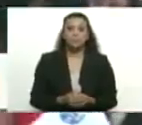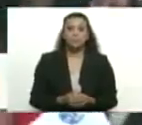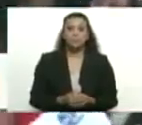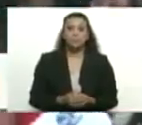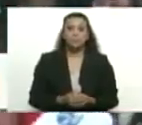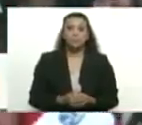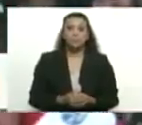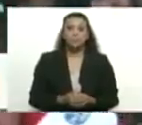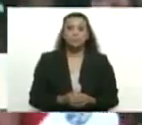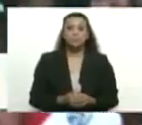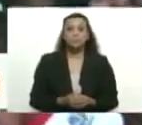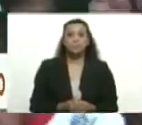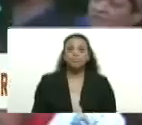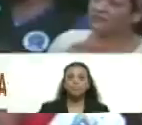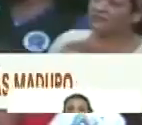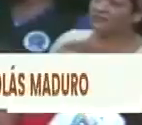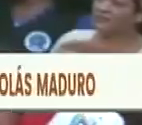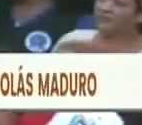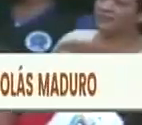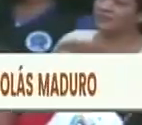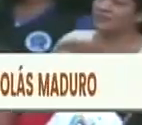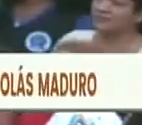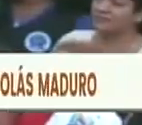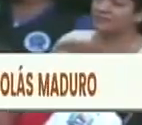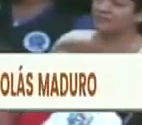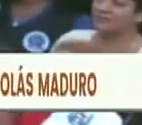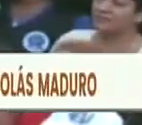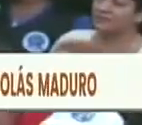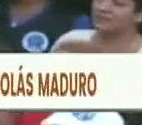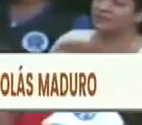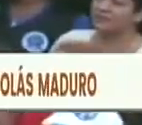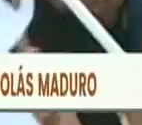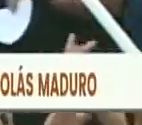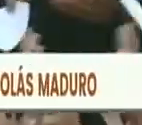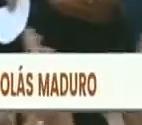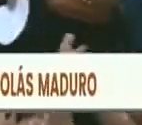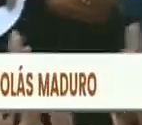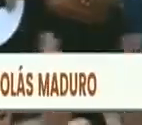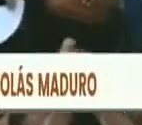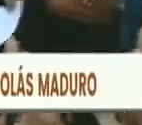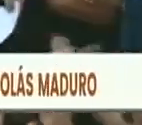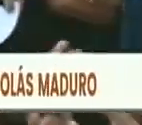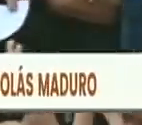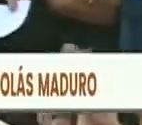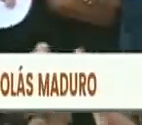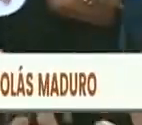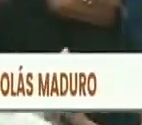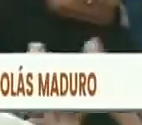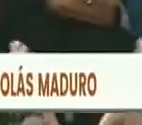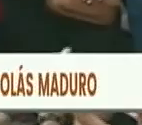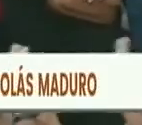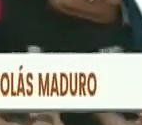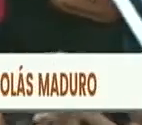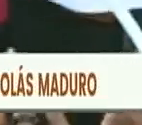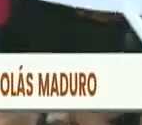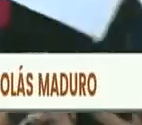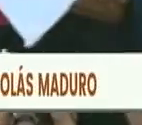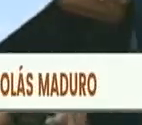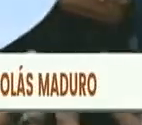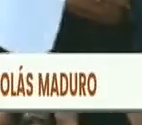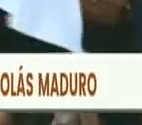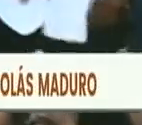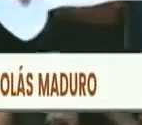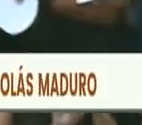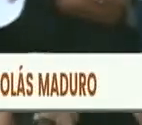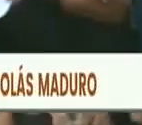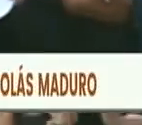No dejaremos que cierren la linda puerta que siempre ha estado abierta a la vida.